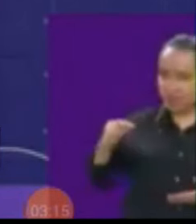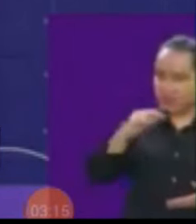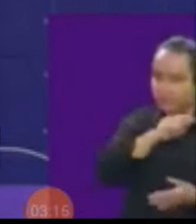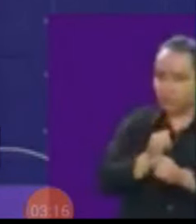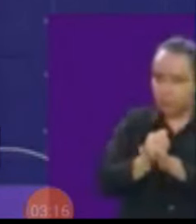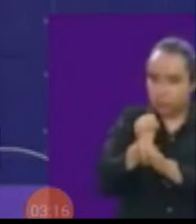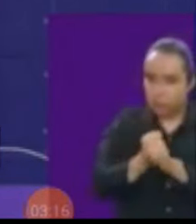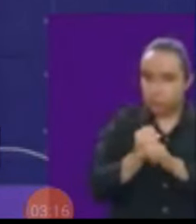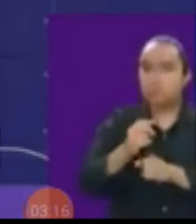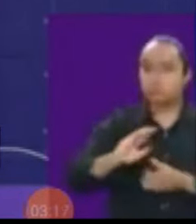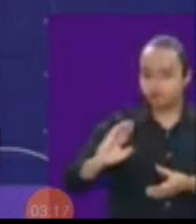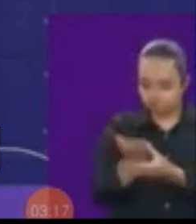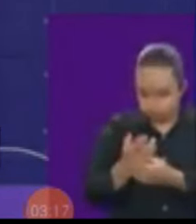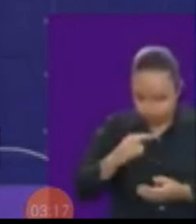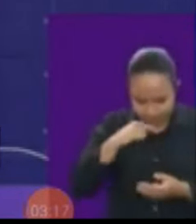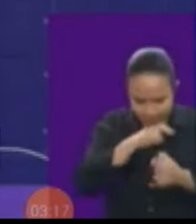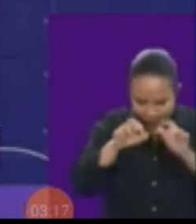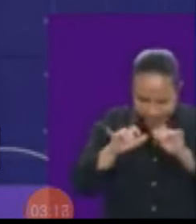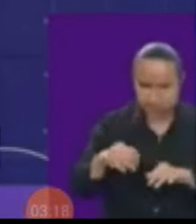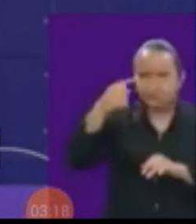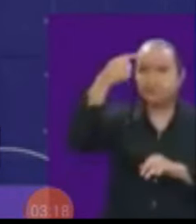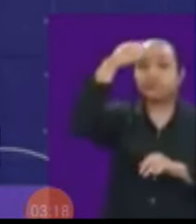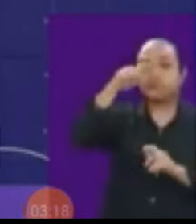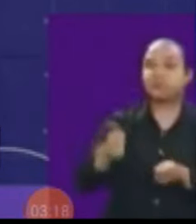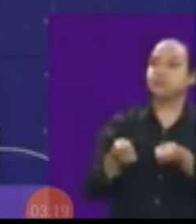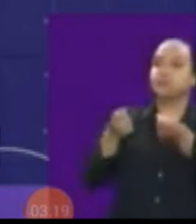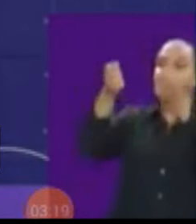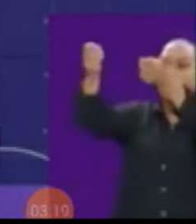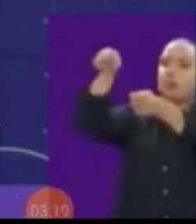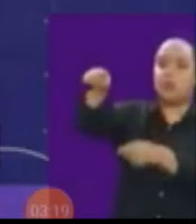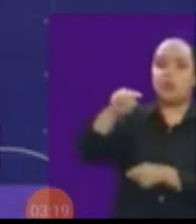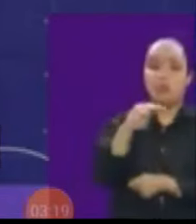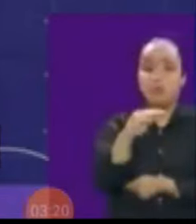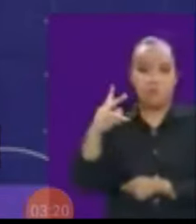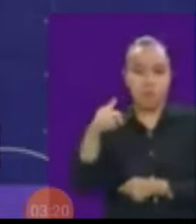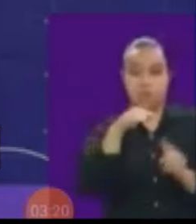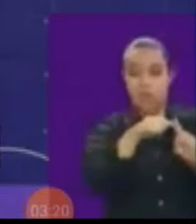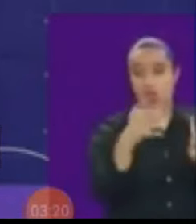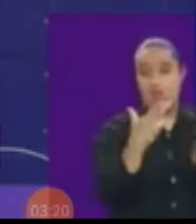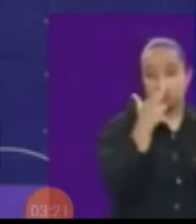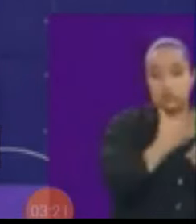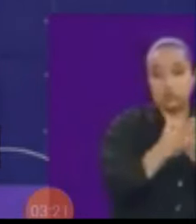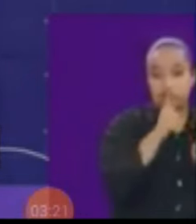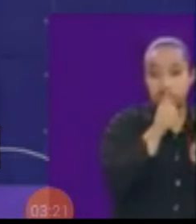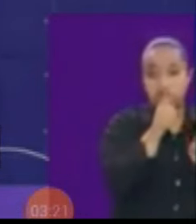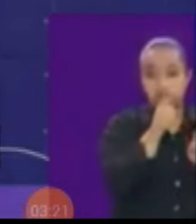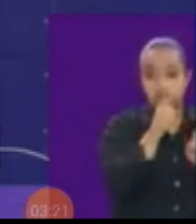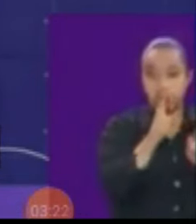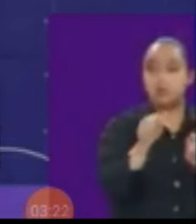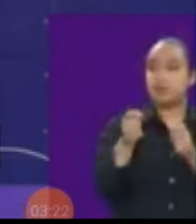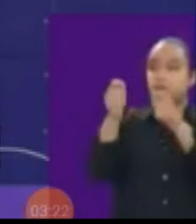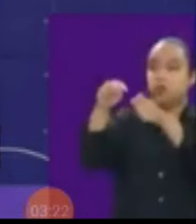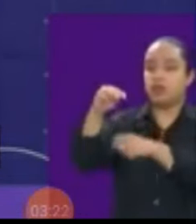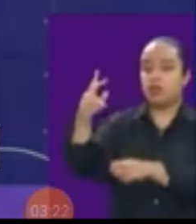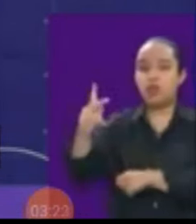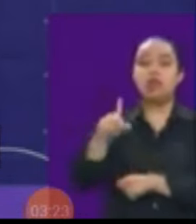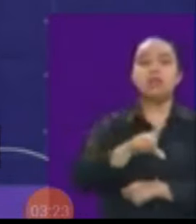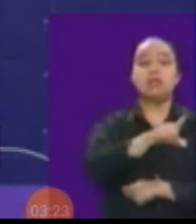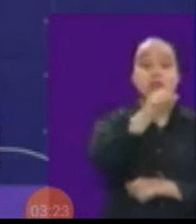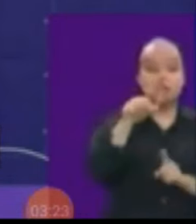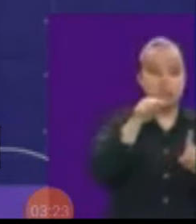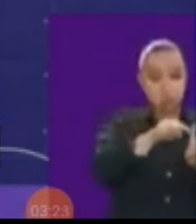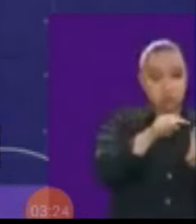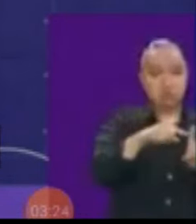Las 5 violaciones que hay diarios. En esta ciudad, yo lo decía ayer, hay 18,000 personas en la